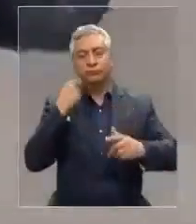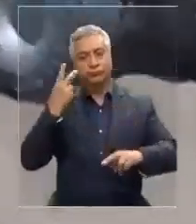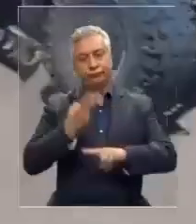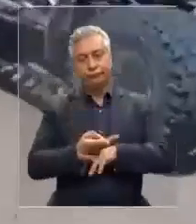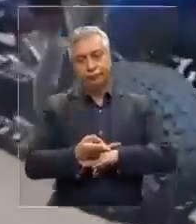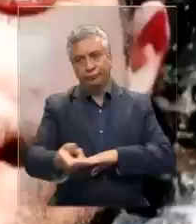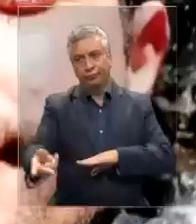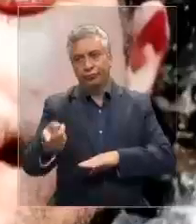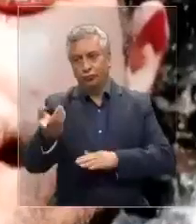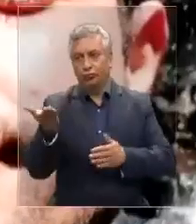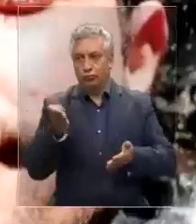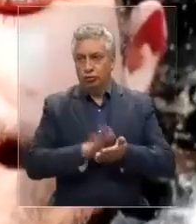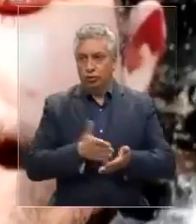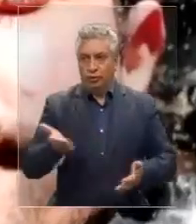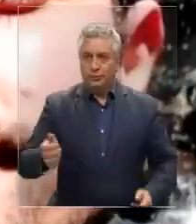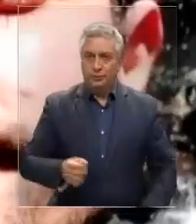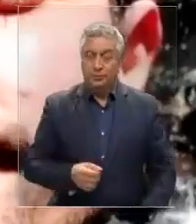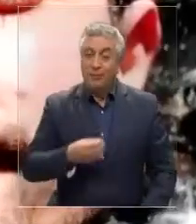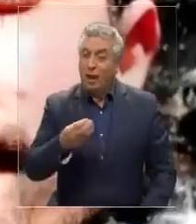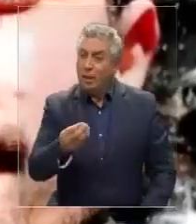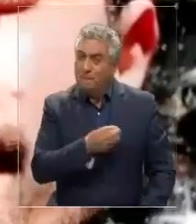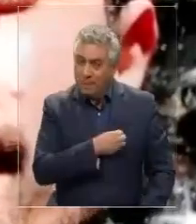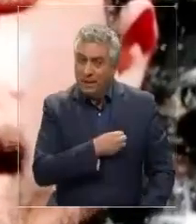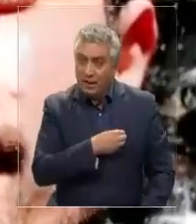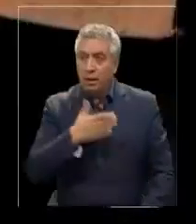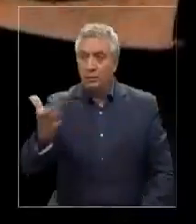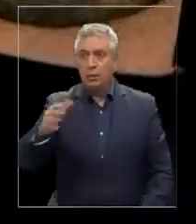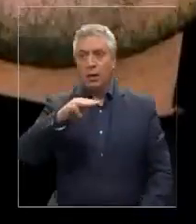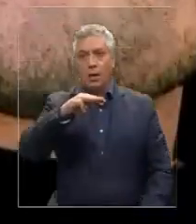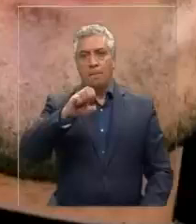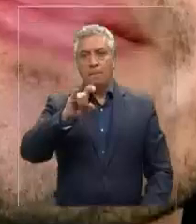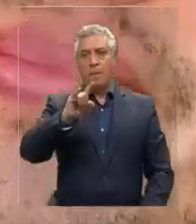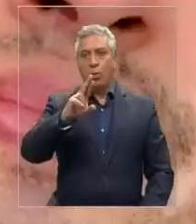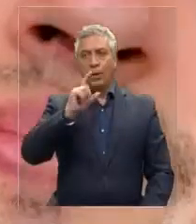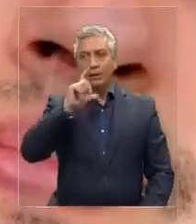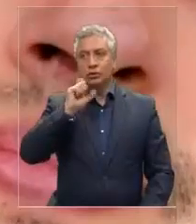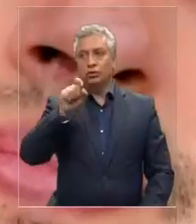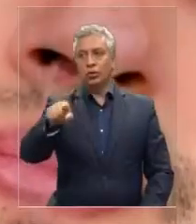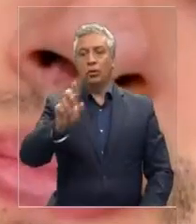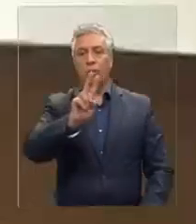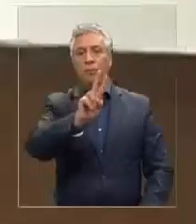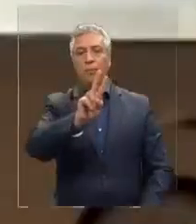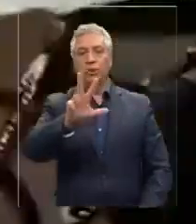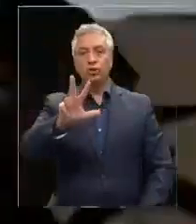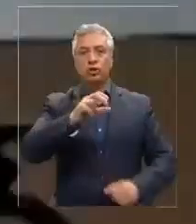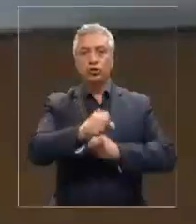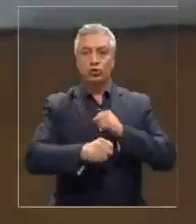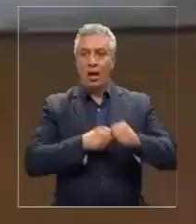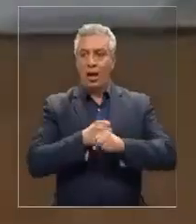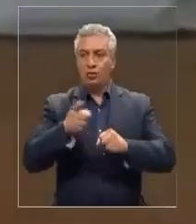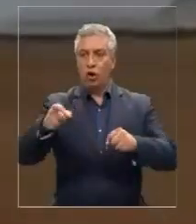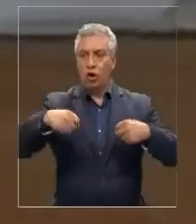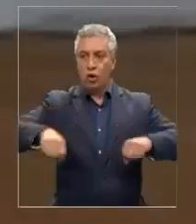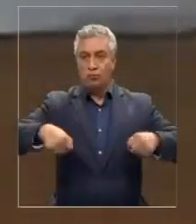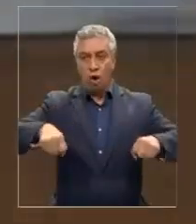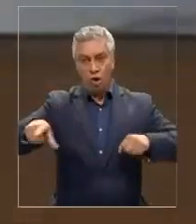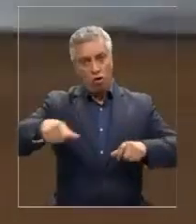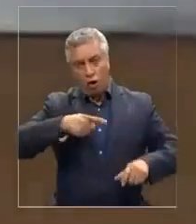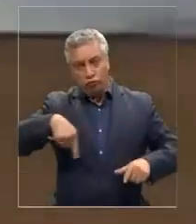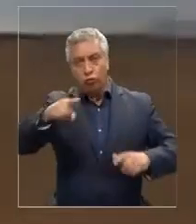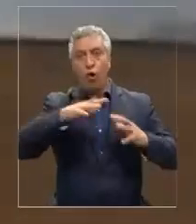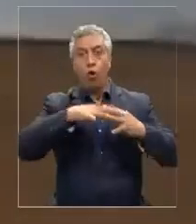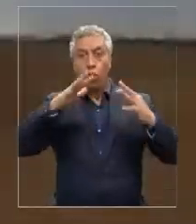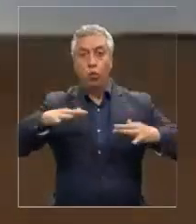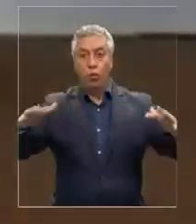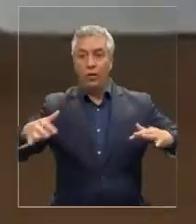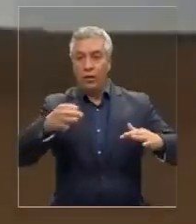La moto quedó acá. Lamentable desenlace que tuvo Mauricio Gajardo, de tan solo 28 años. Salió con su moto enduro a recorrer las dunas